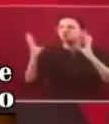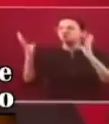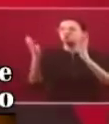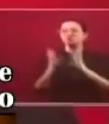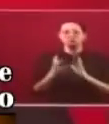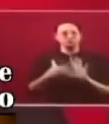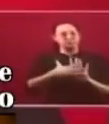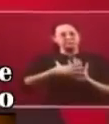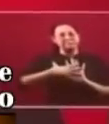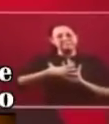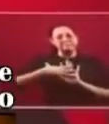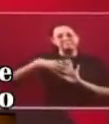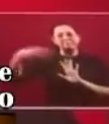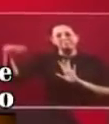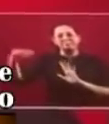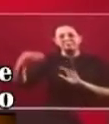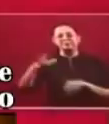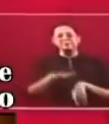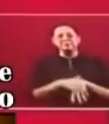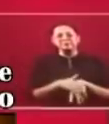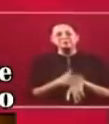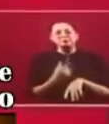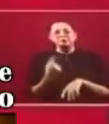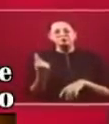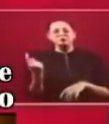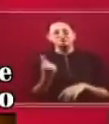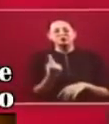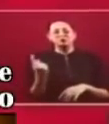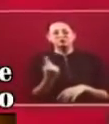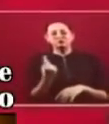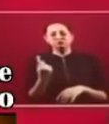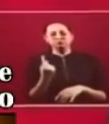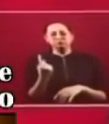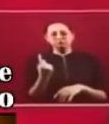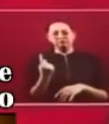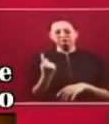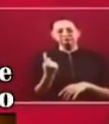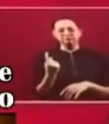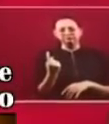porque toma como